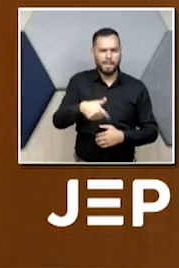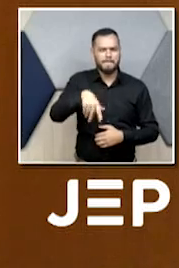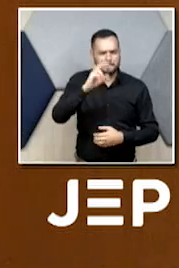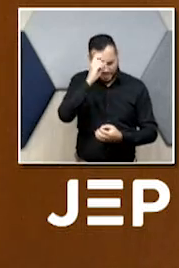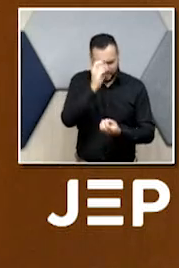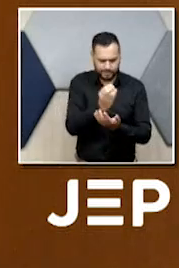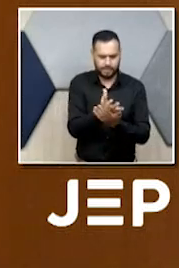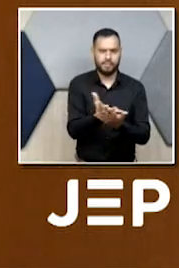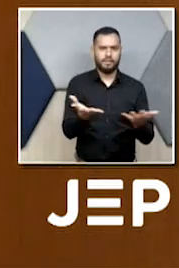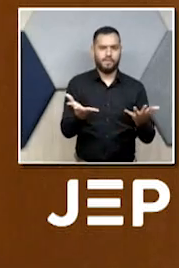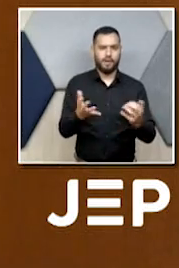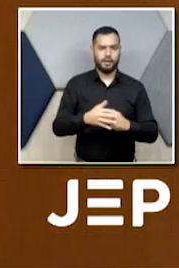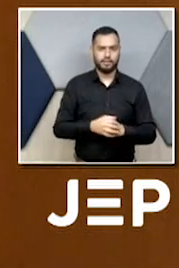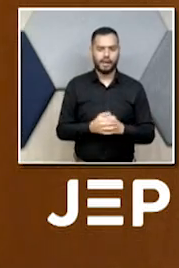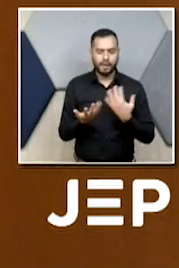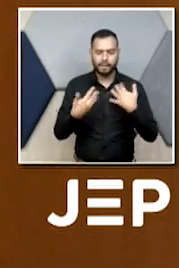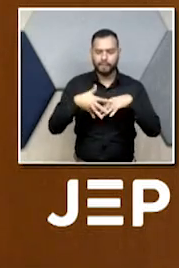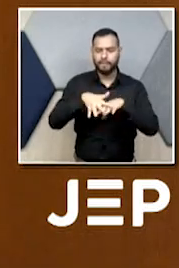e intercultural.